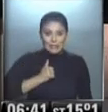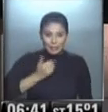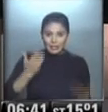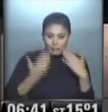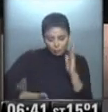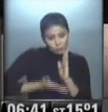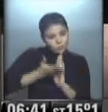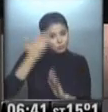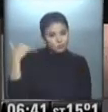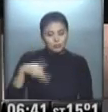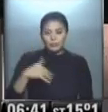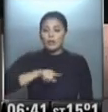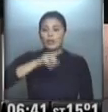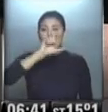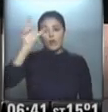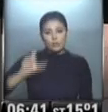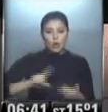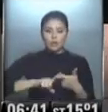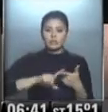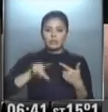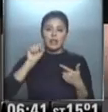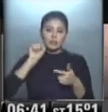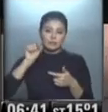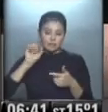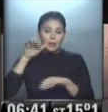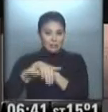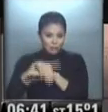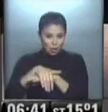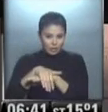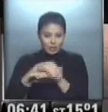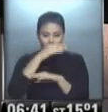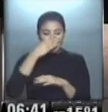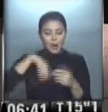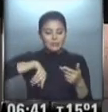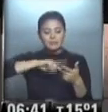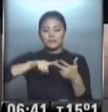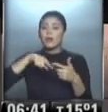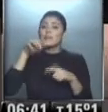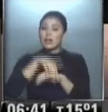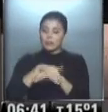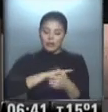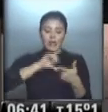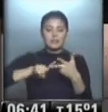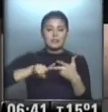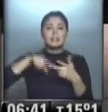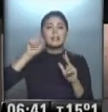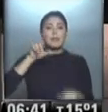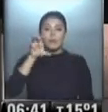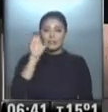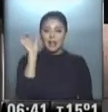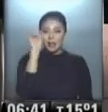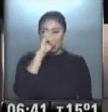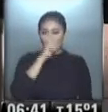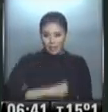la temperatura. Formosa, Posadas, Misiones, ya voy a Posadas derecho, no. Misiones, norte de